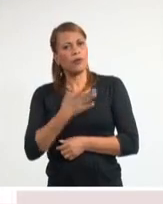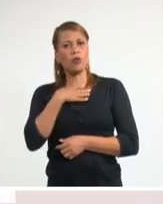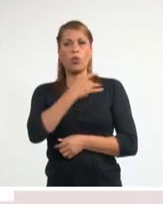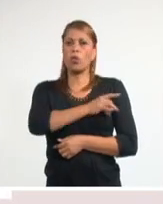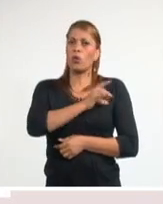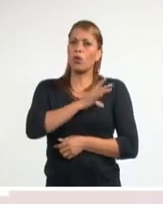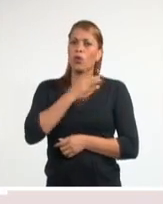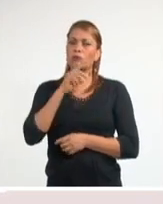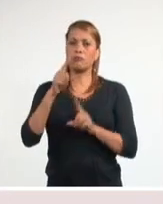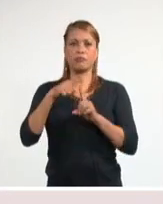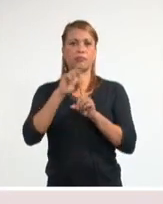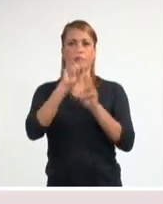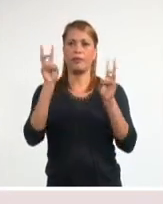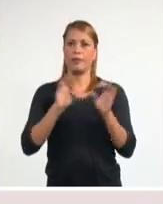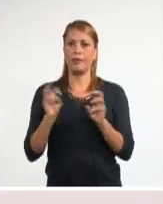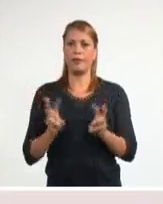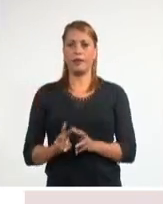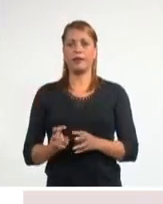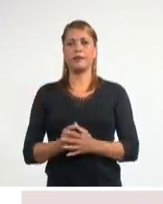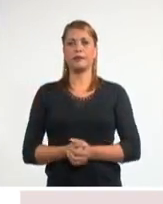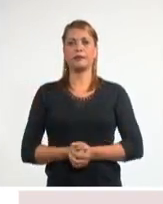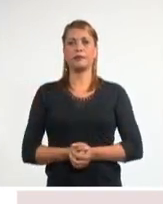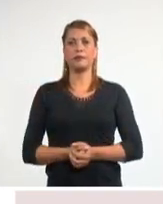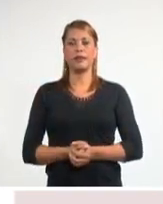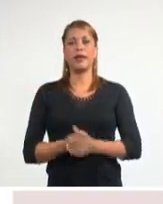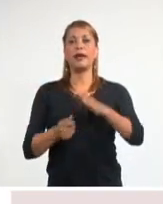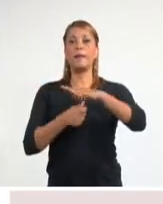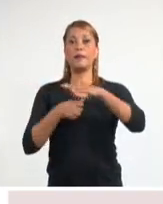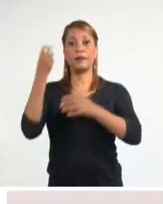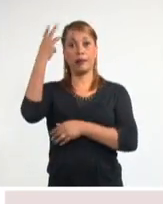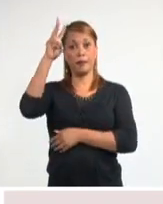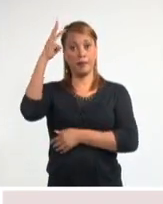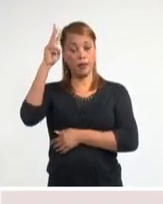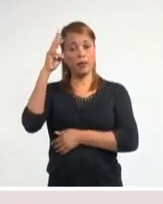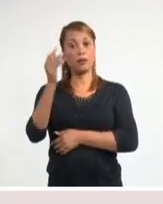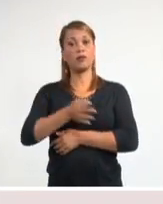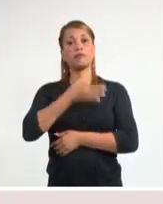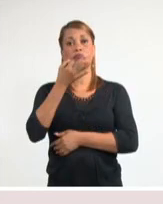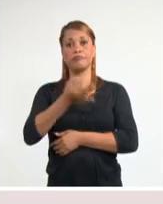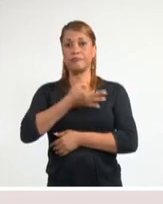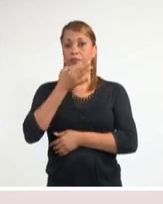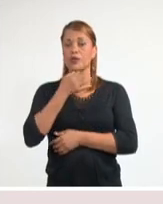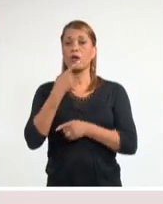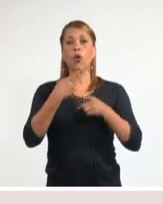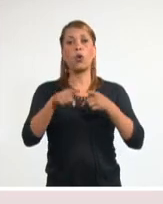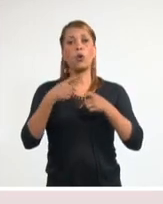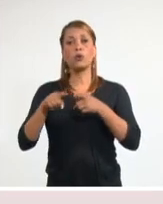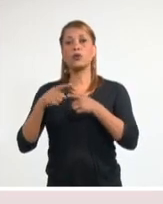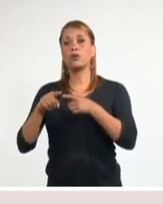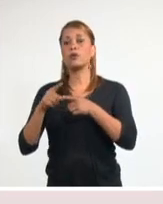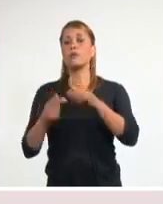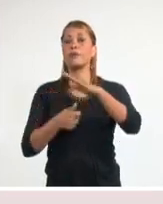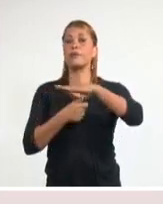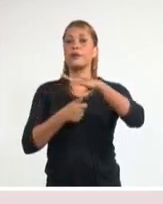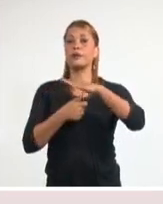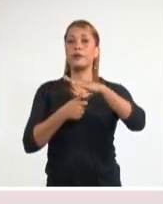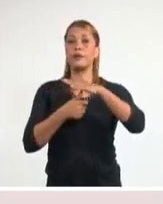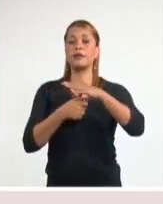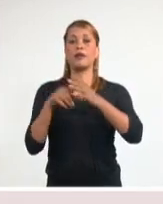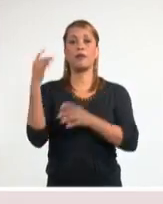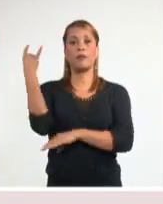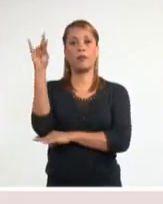en las redes. Personalidades como el presidente de México, Andrés Manuel López Obrador, y los expresidentes de Bolivia y Ecuador, Evo Morales y